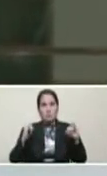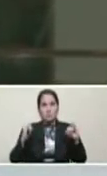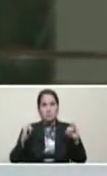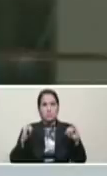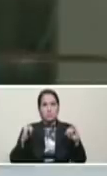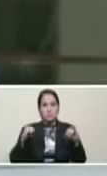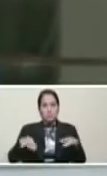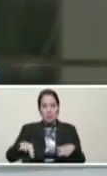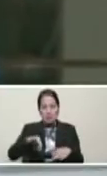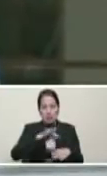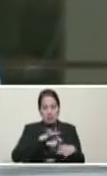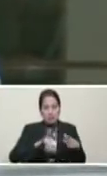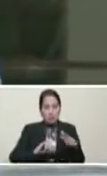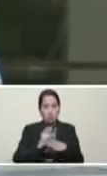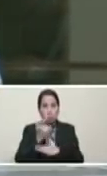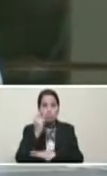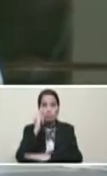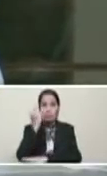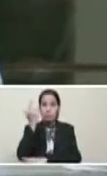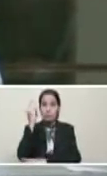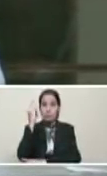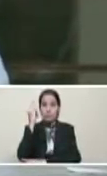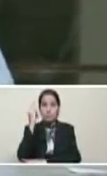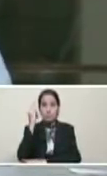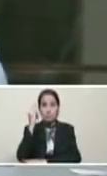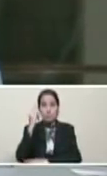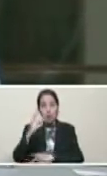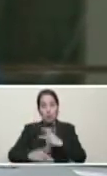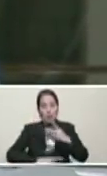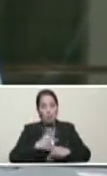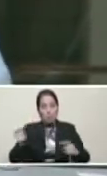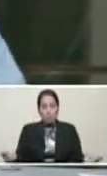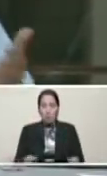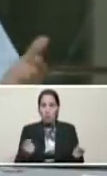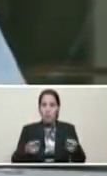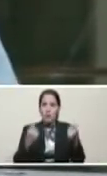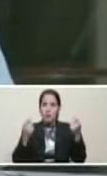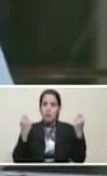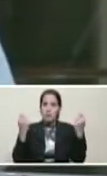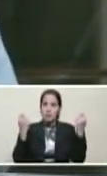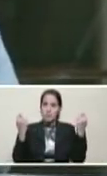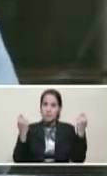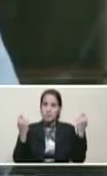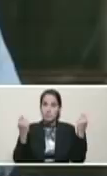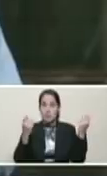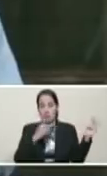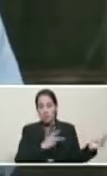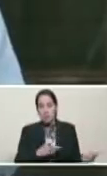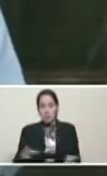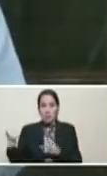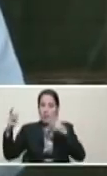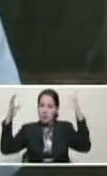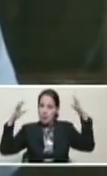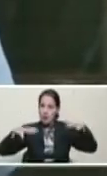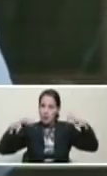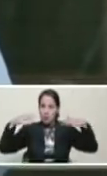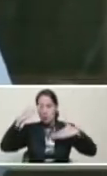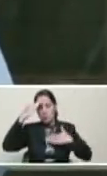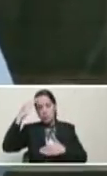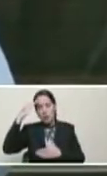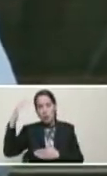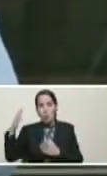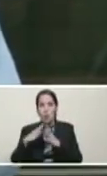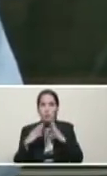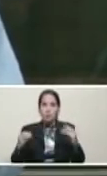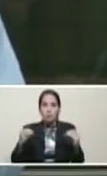siembra para el crecimiento trae prosperidad bienvenida a la lluvia a nuestra patria un saludo a todo nuestro pueblo